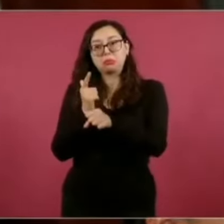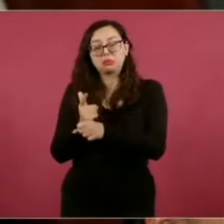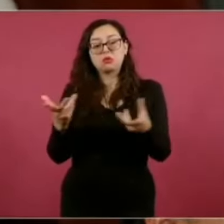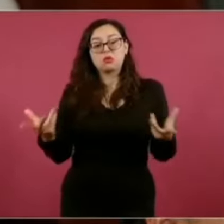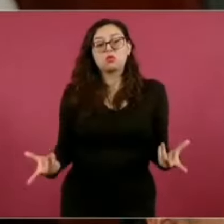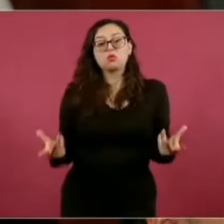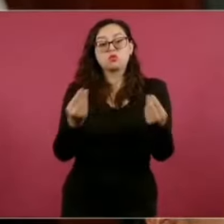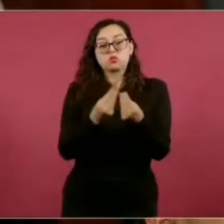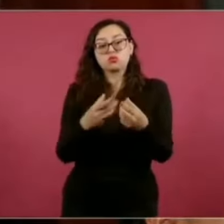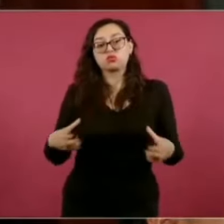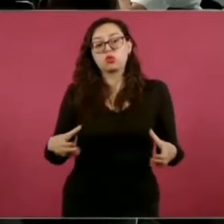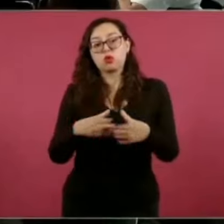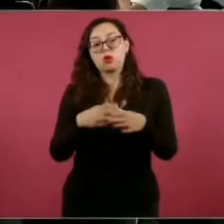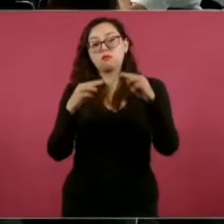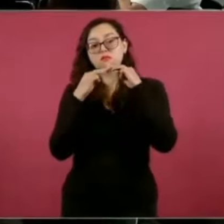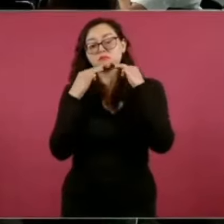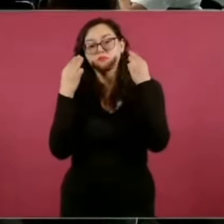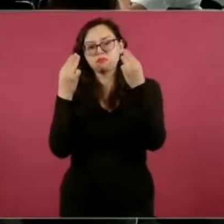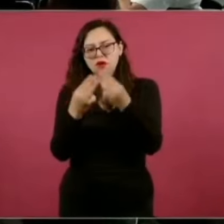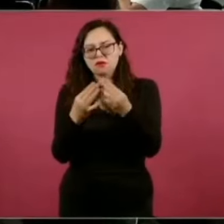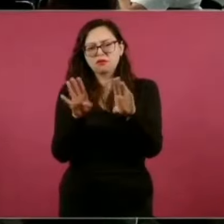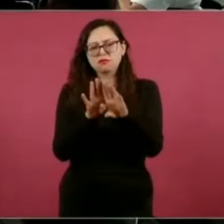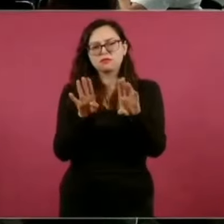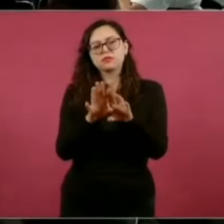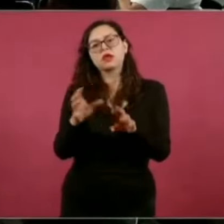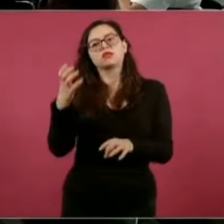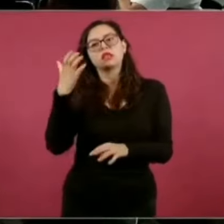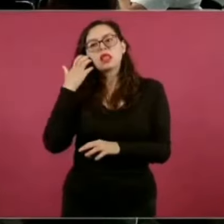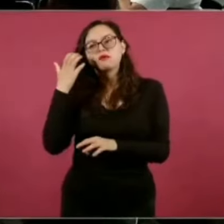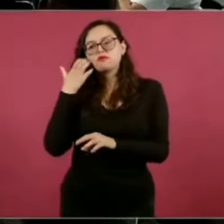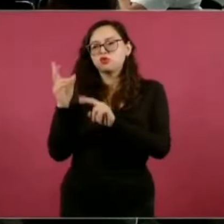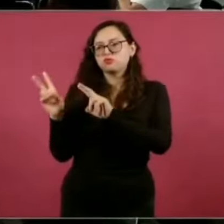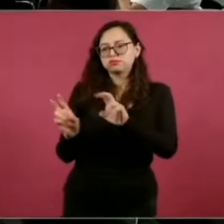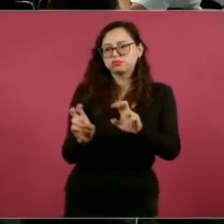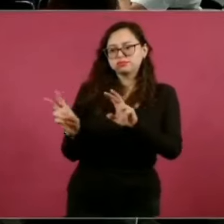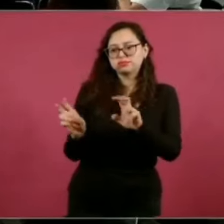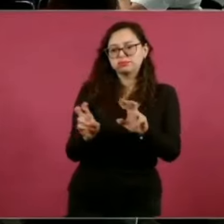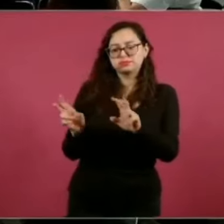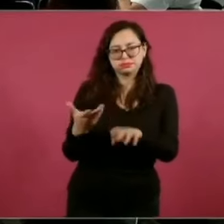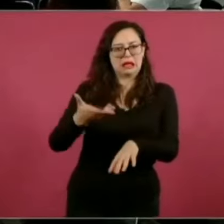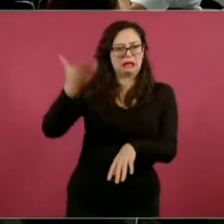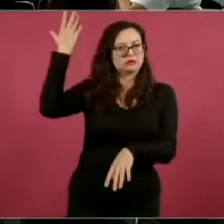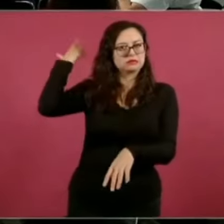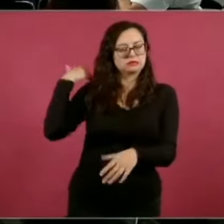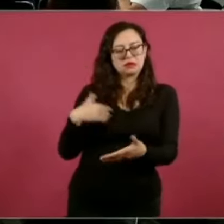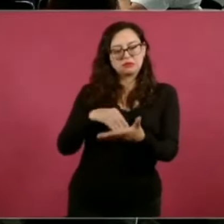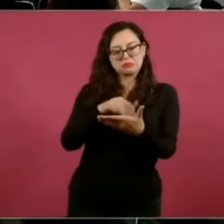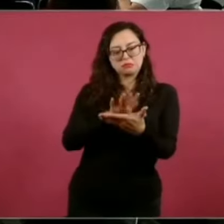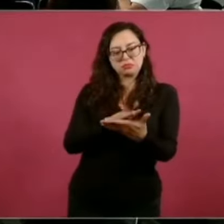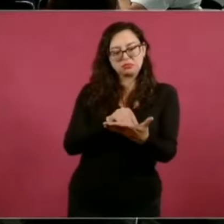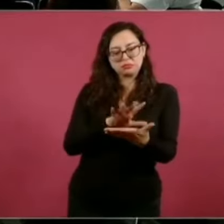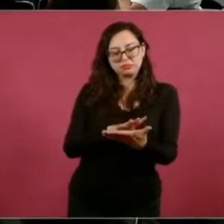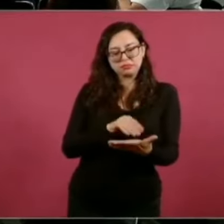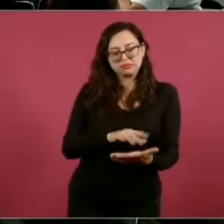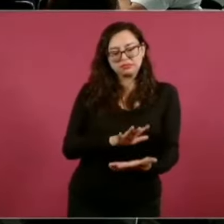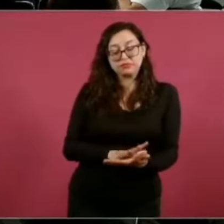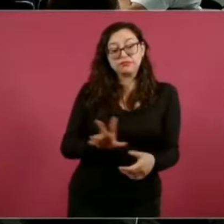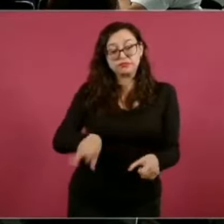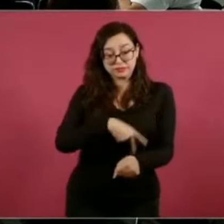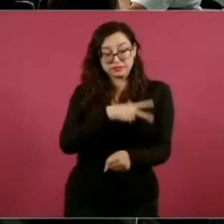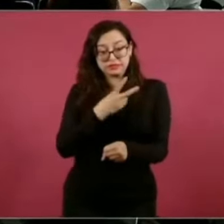ahí surgieron conversaciones con este primer círculo familiar de Ernesto Zedillo. Y en el segundo